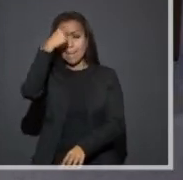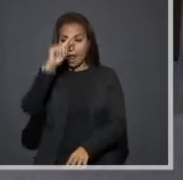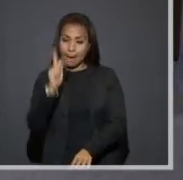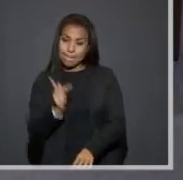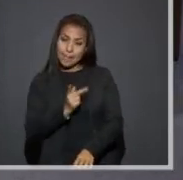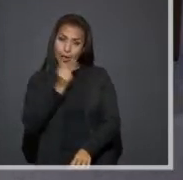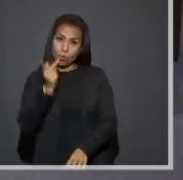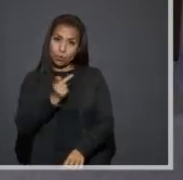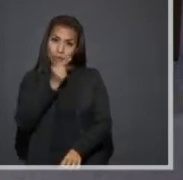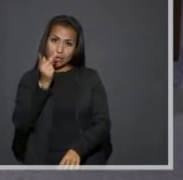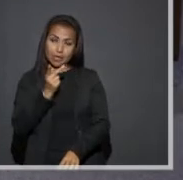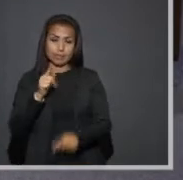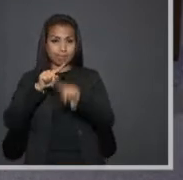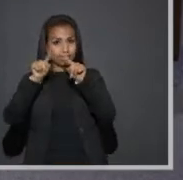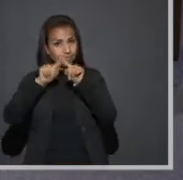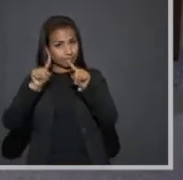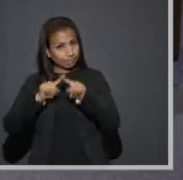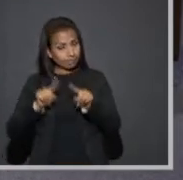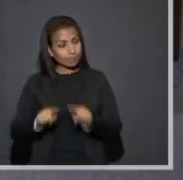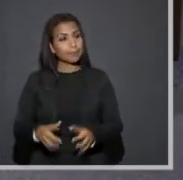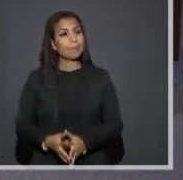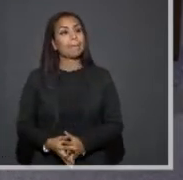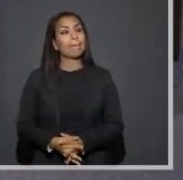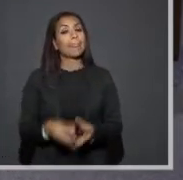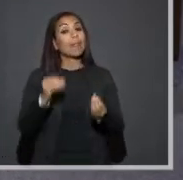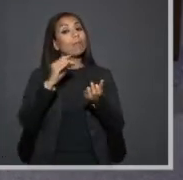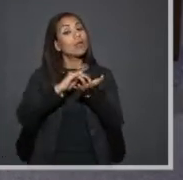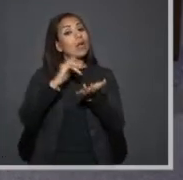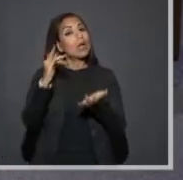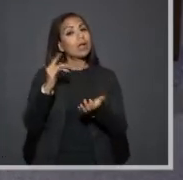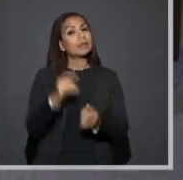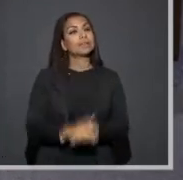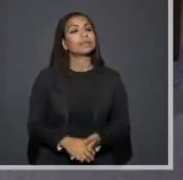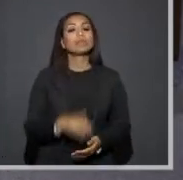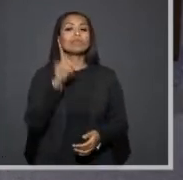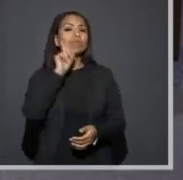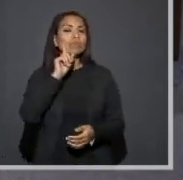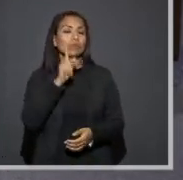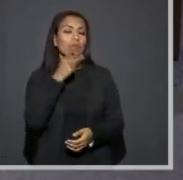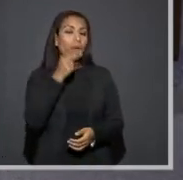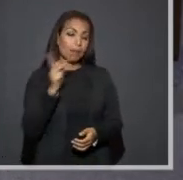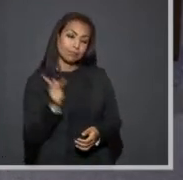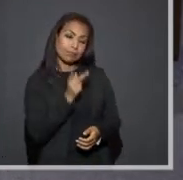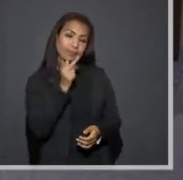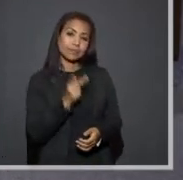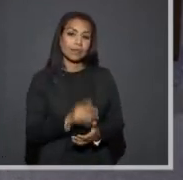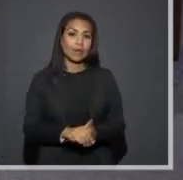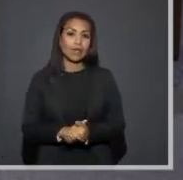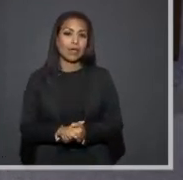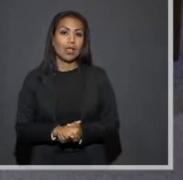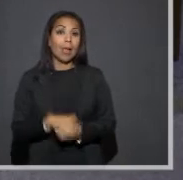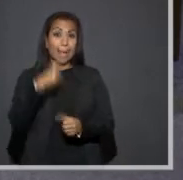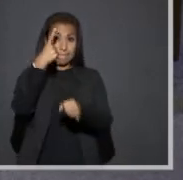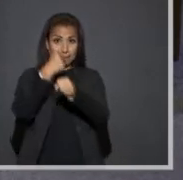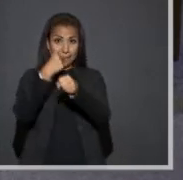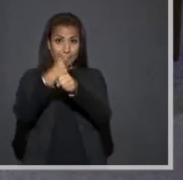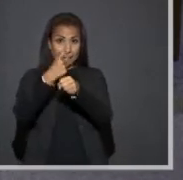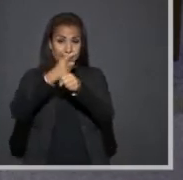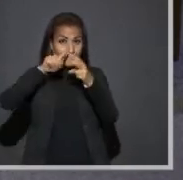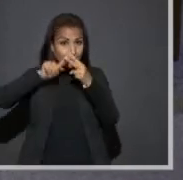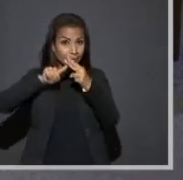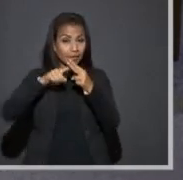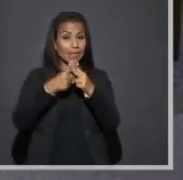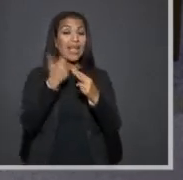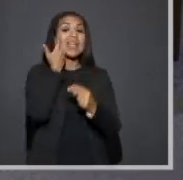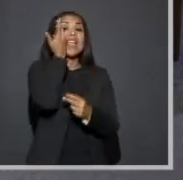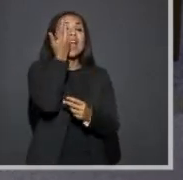la primera parte de esta entrevista. Gracias. Pues, muchas gracias, Arturo. Candidato, como ya le estábamos platicando, en esta primera parte de la entrevista lo que queremos